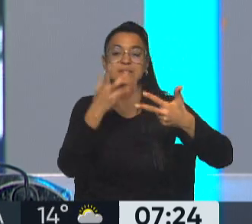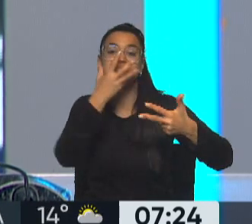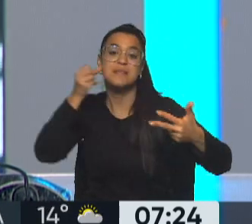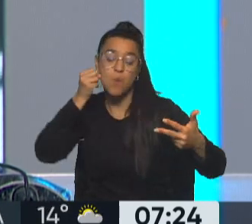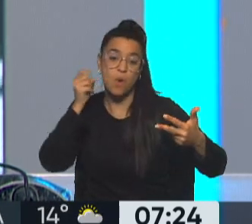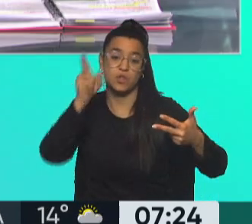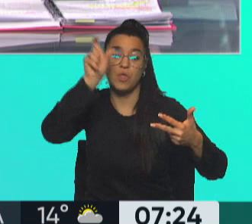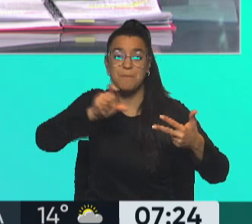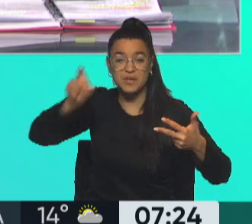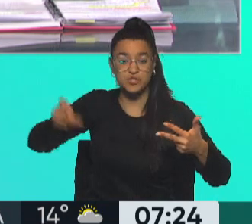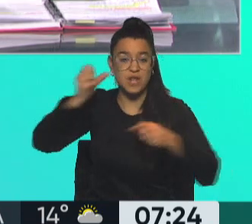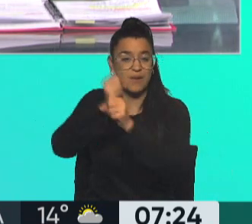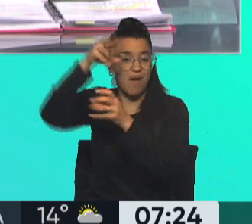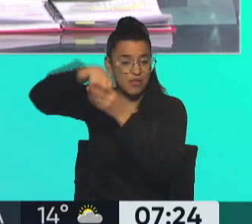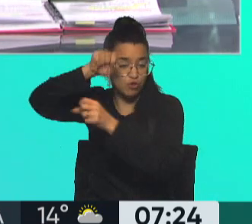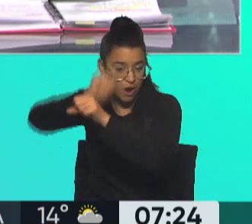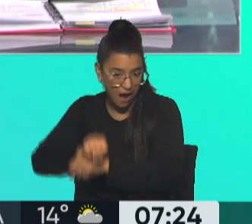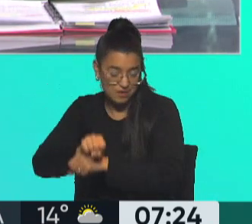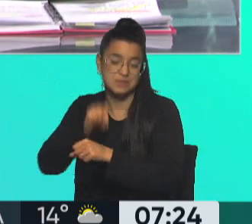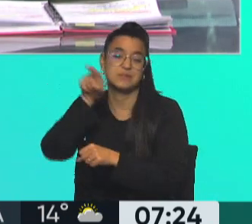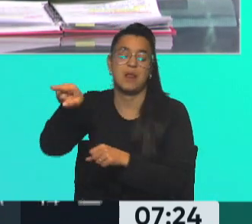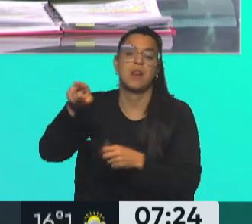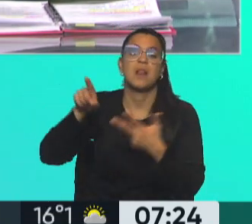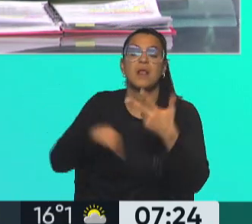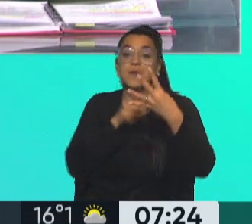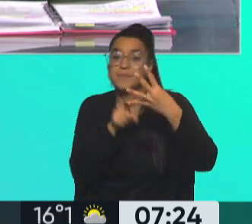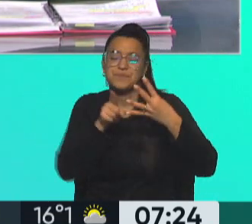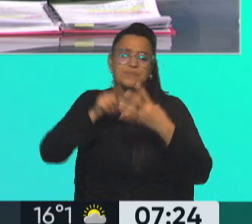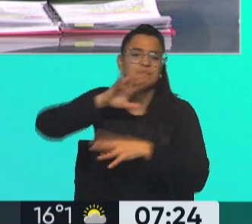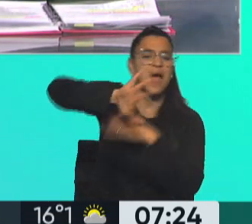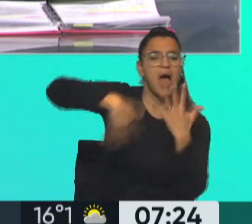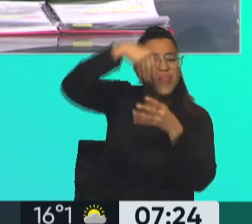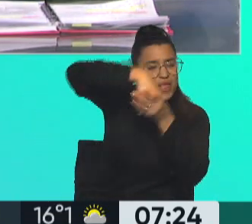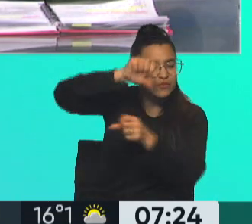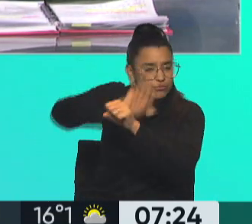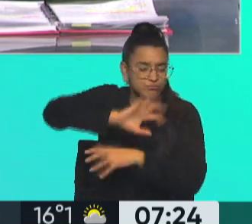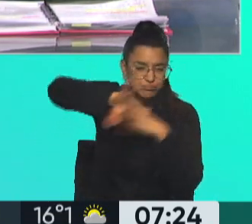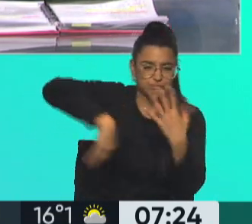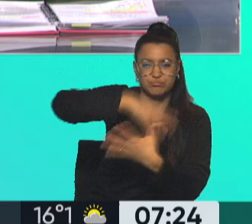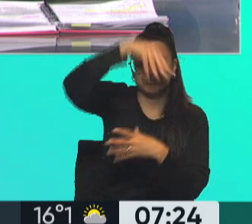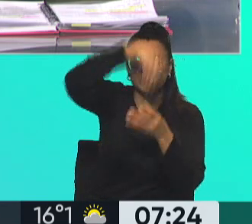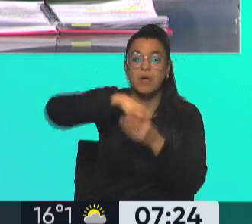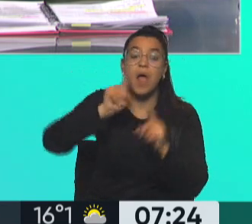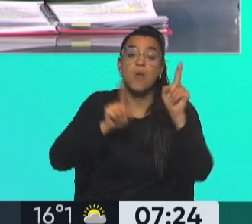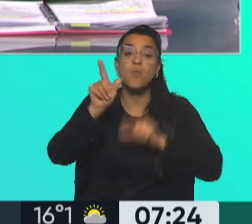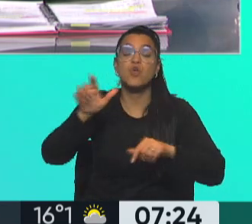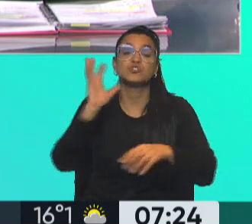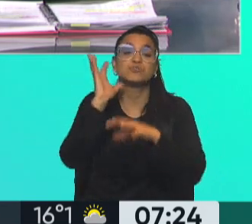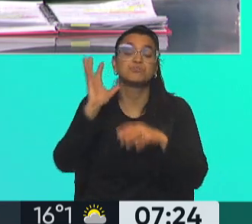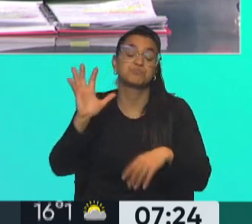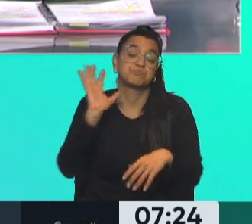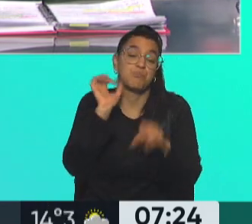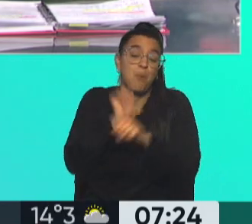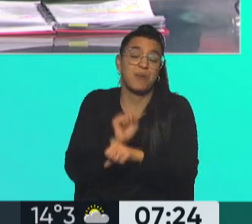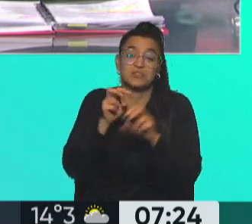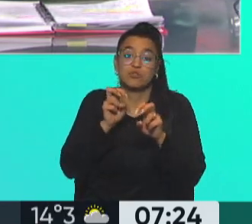de agentes penitenciarios en el medio de un motín por el cual los presidiarios terminaron subiéndose al techo y se vive una situación